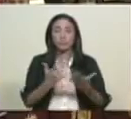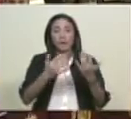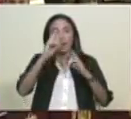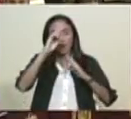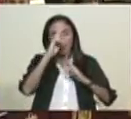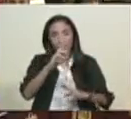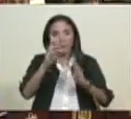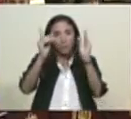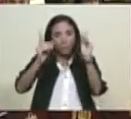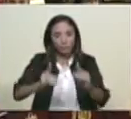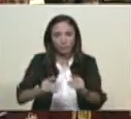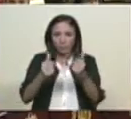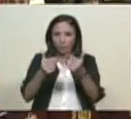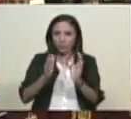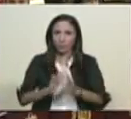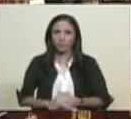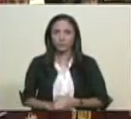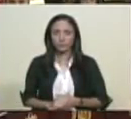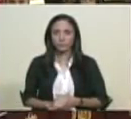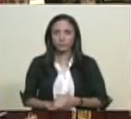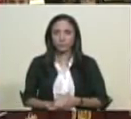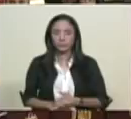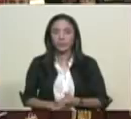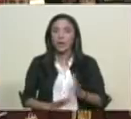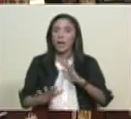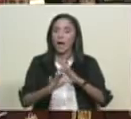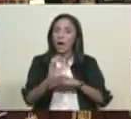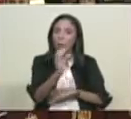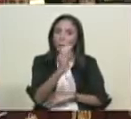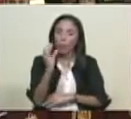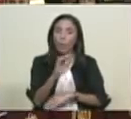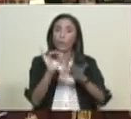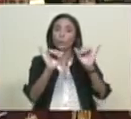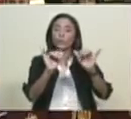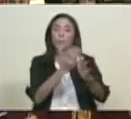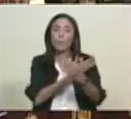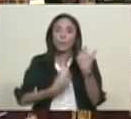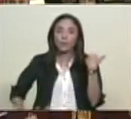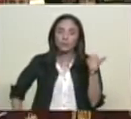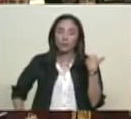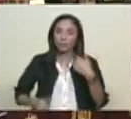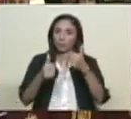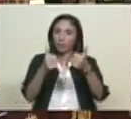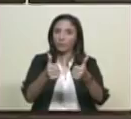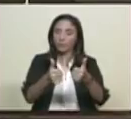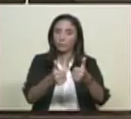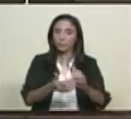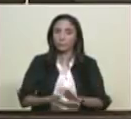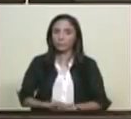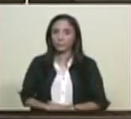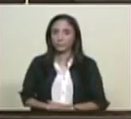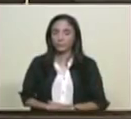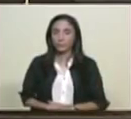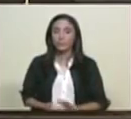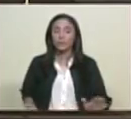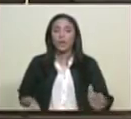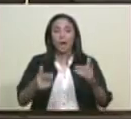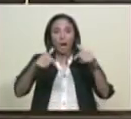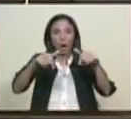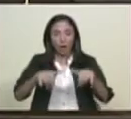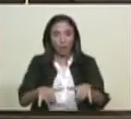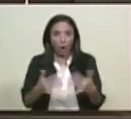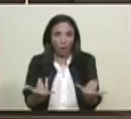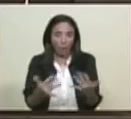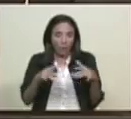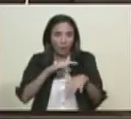decisiones. Dentro del territorio colombiano, usted gobierna. Muy bien. ¿Y qué nos corresponde a